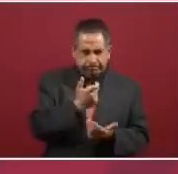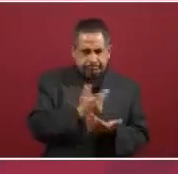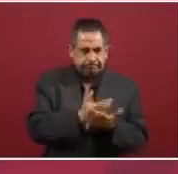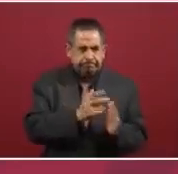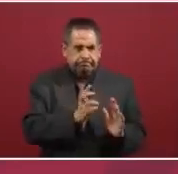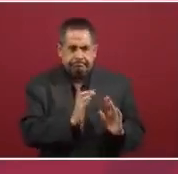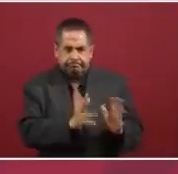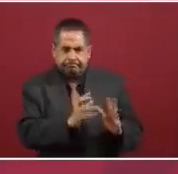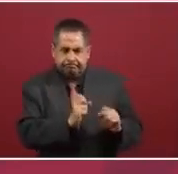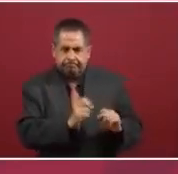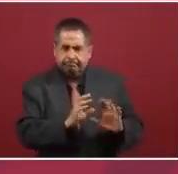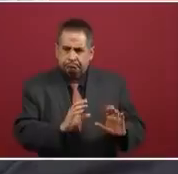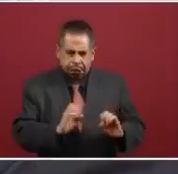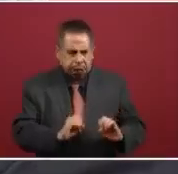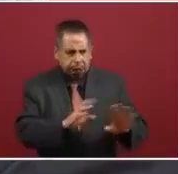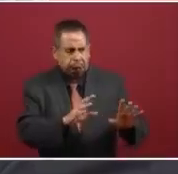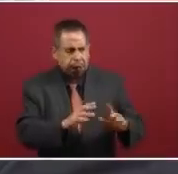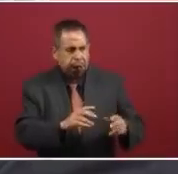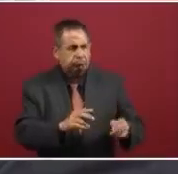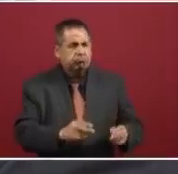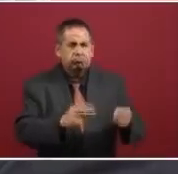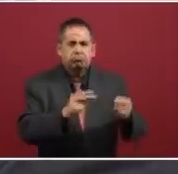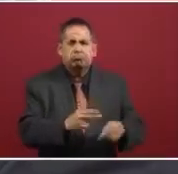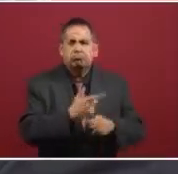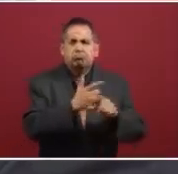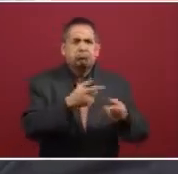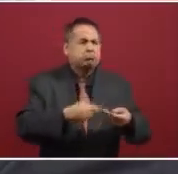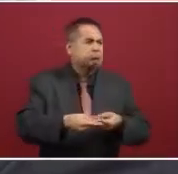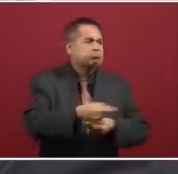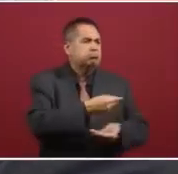sino dejar en libertad al mercado.